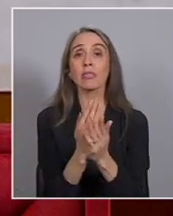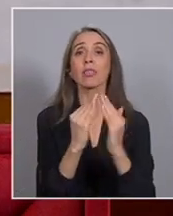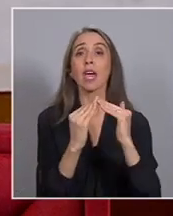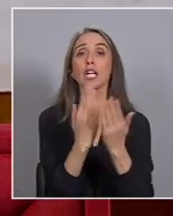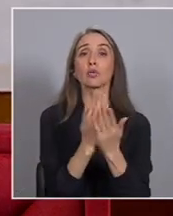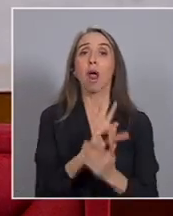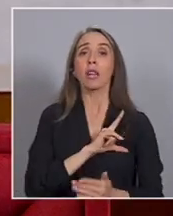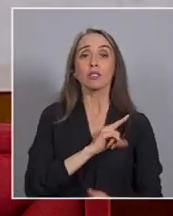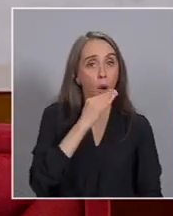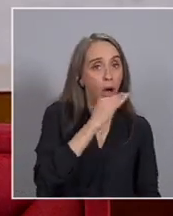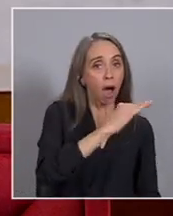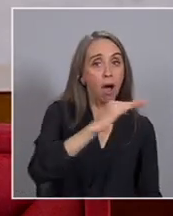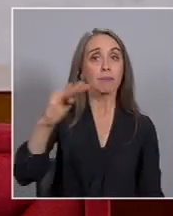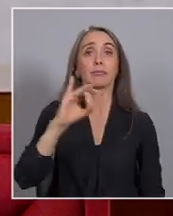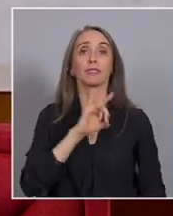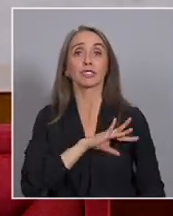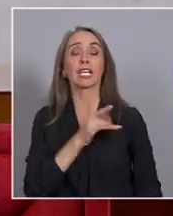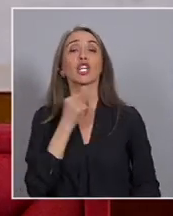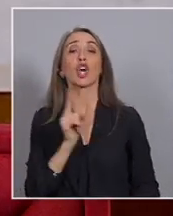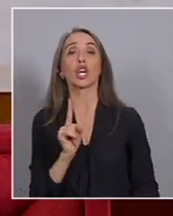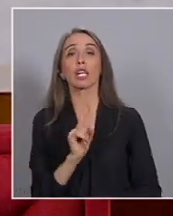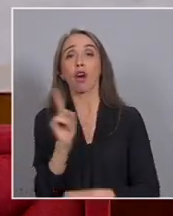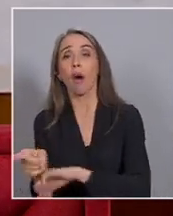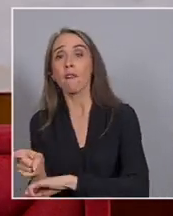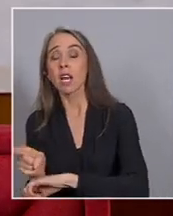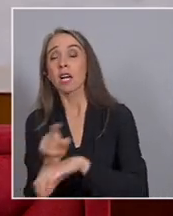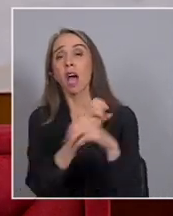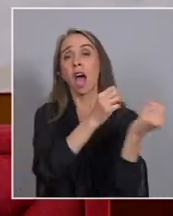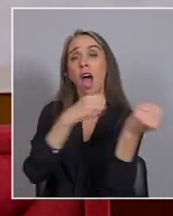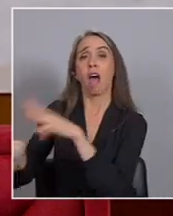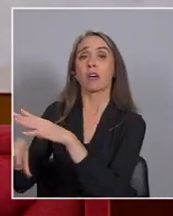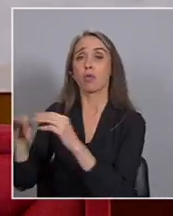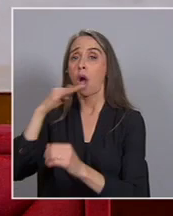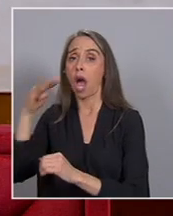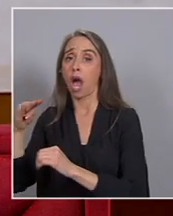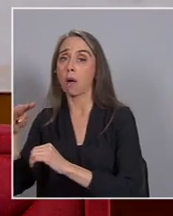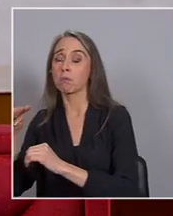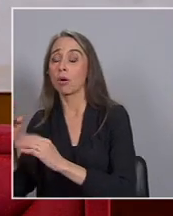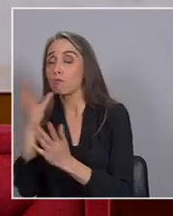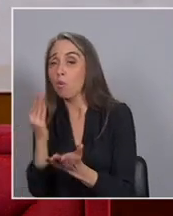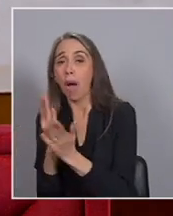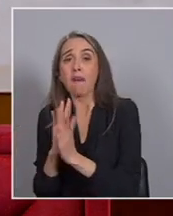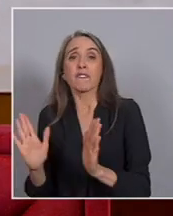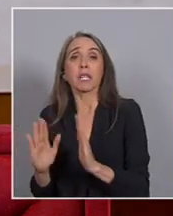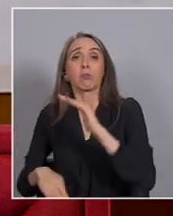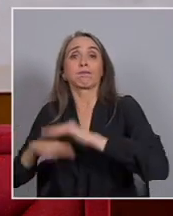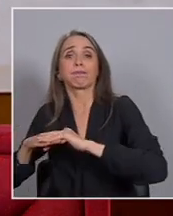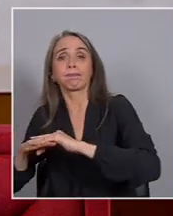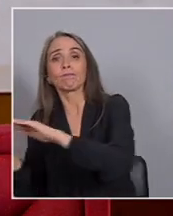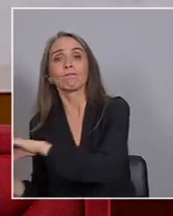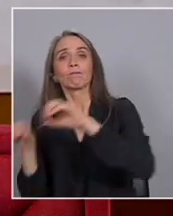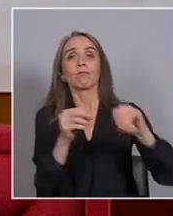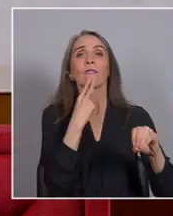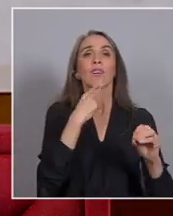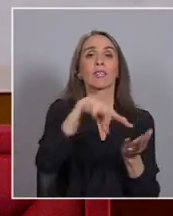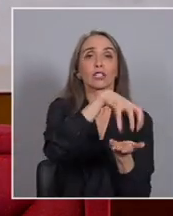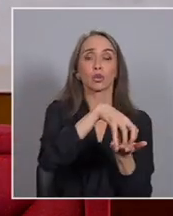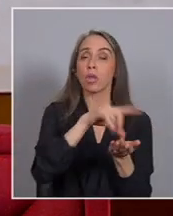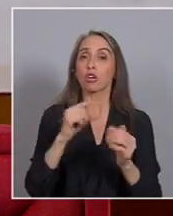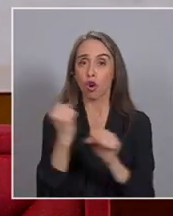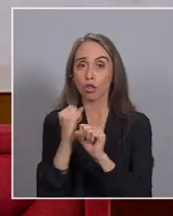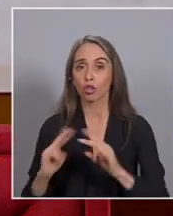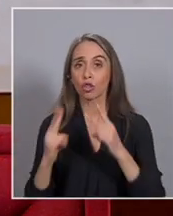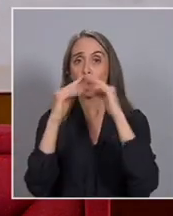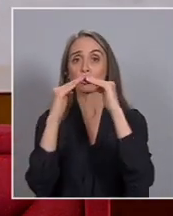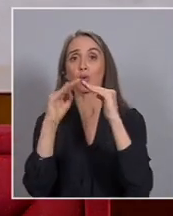establecimientos rurales de Chile que no queremos que se vean obligados a irse a las ciudades, y que estamos llevando adelante proyectos de mejora de infraestructura